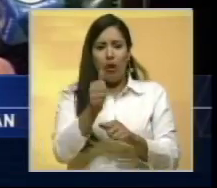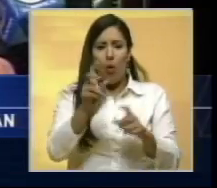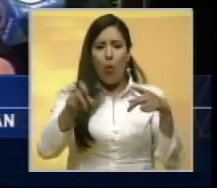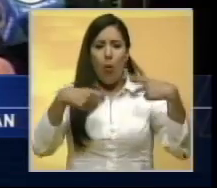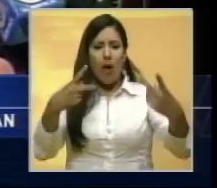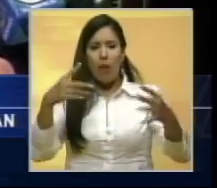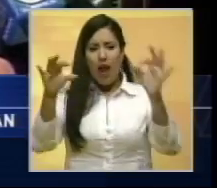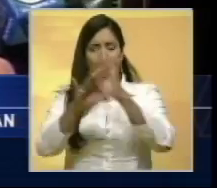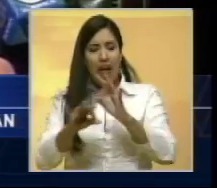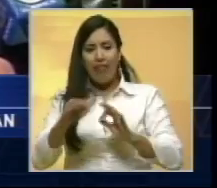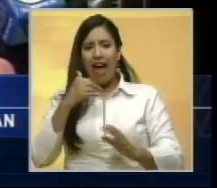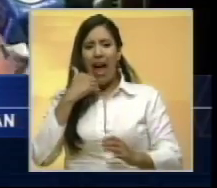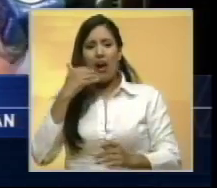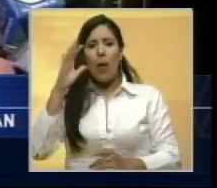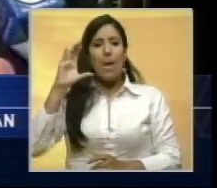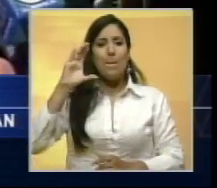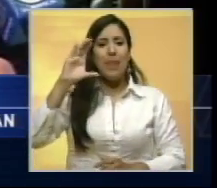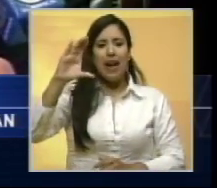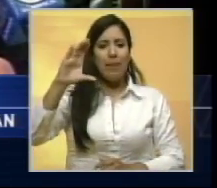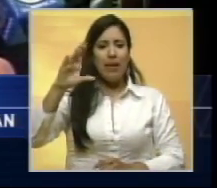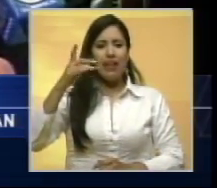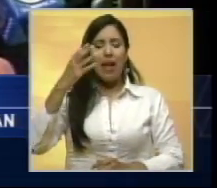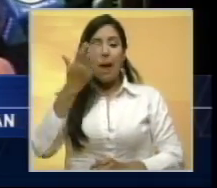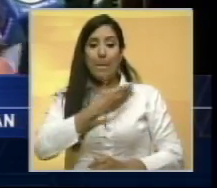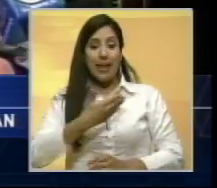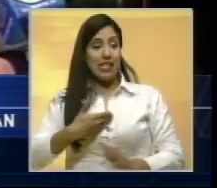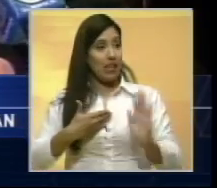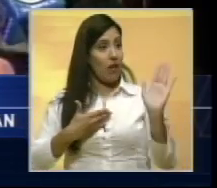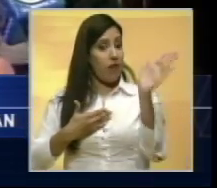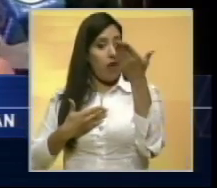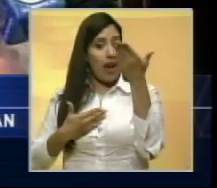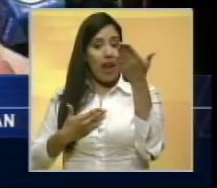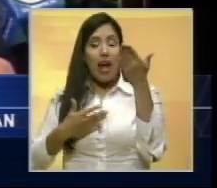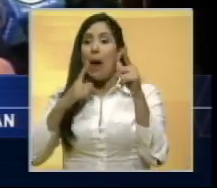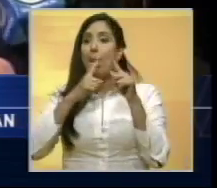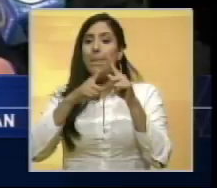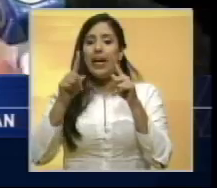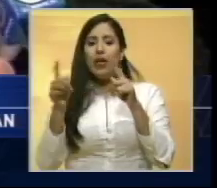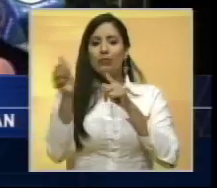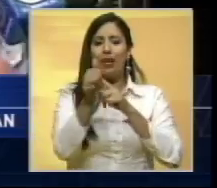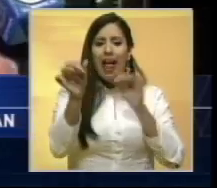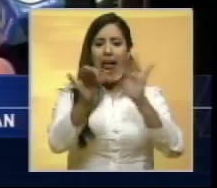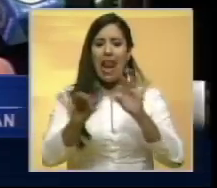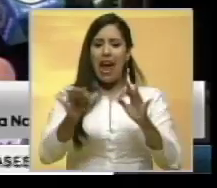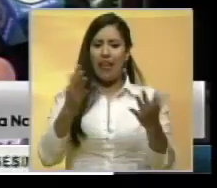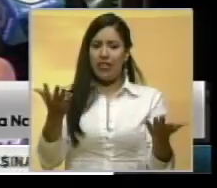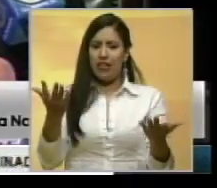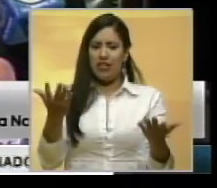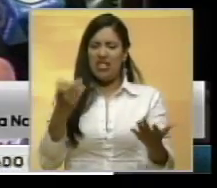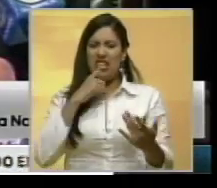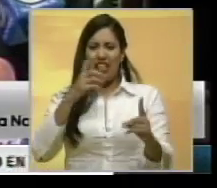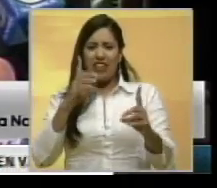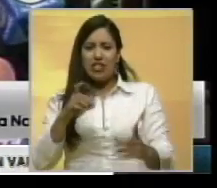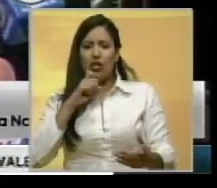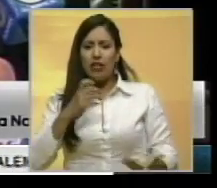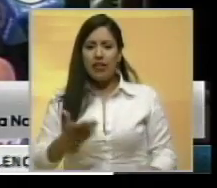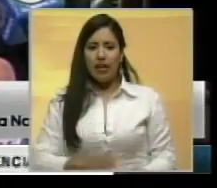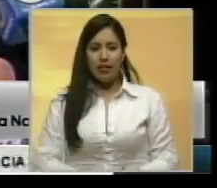gobierno regional, o dejar al país sin presidente, y quién entonces va a tomar las decisiones del presidente.